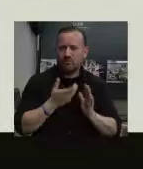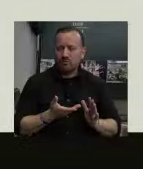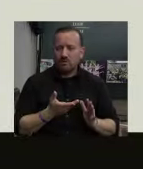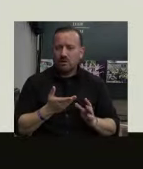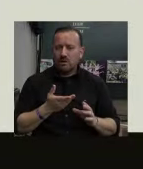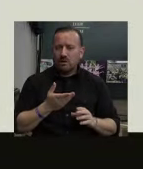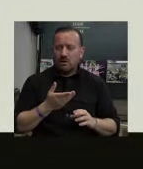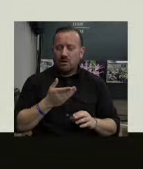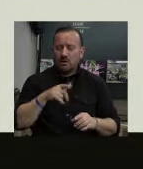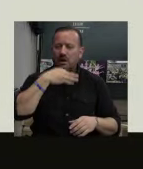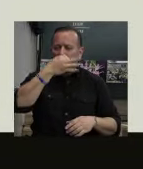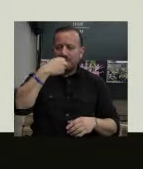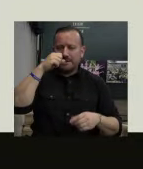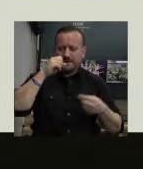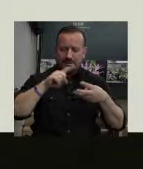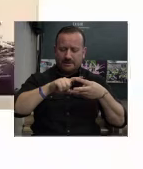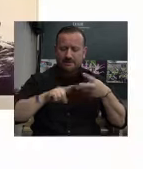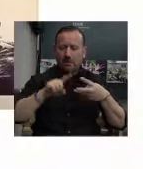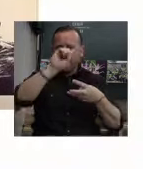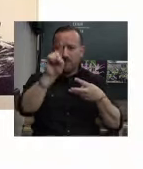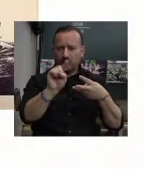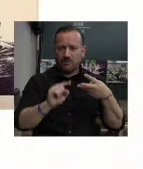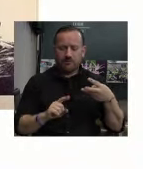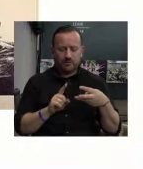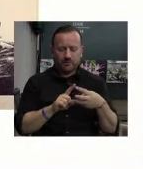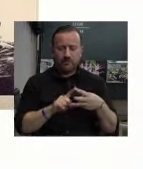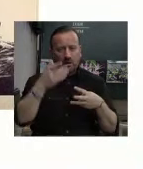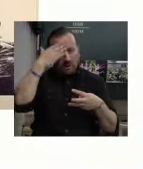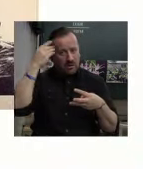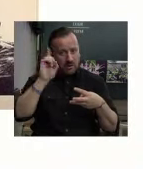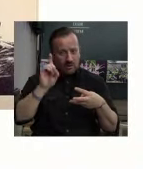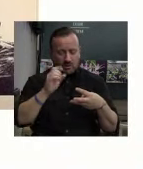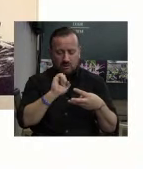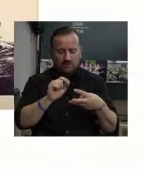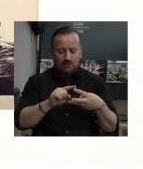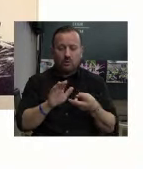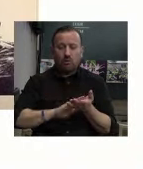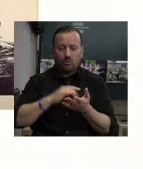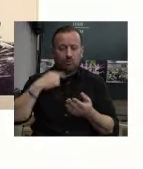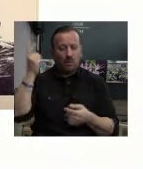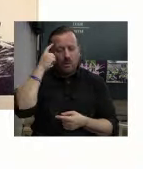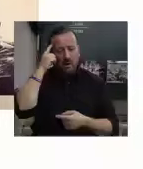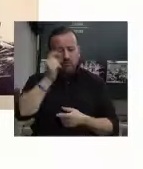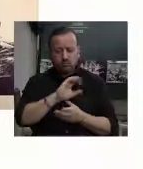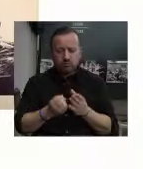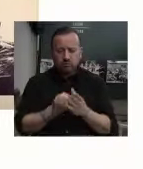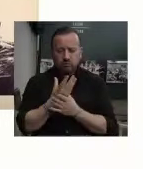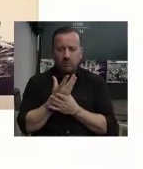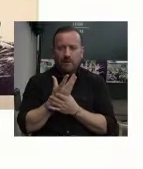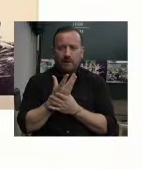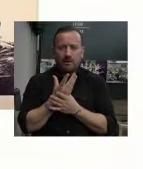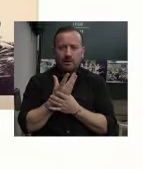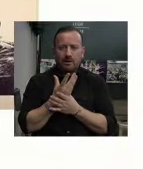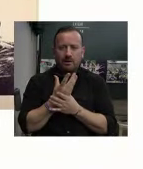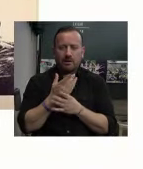planteaba tres preguntas que no se nos pueden olvidar cuando yo pienso en innovar en aportarle a la